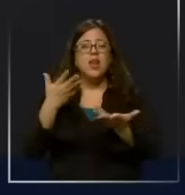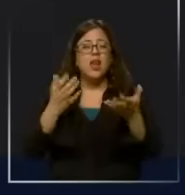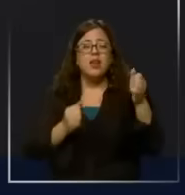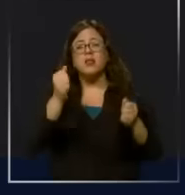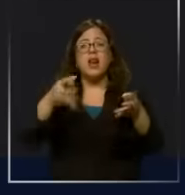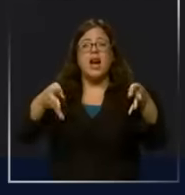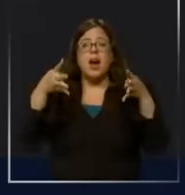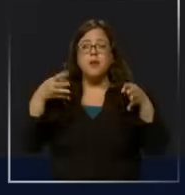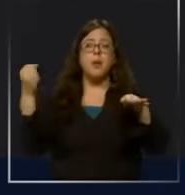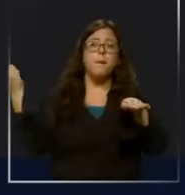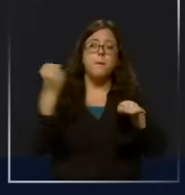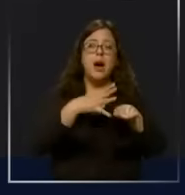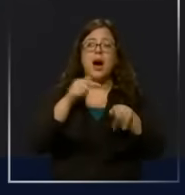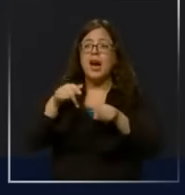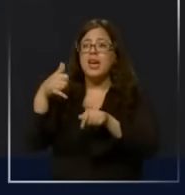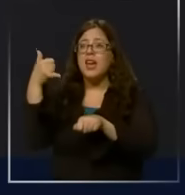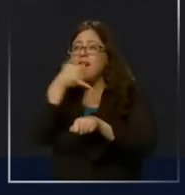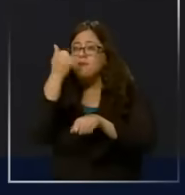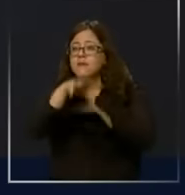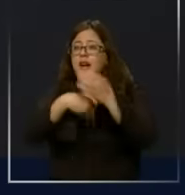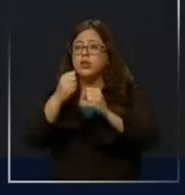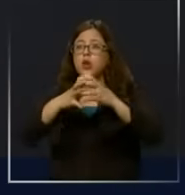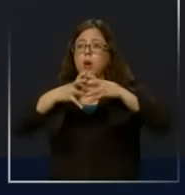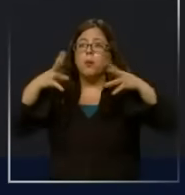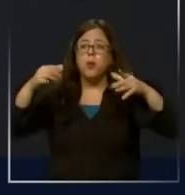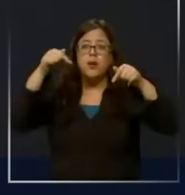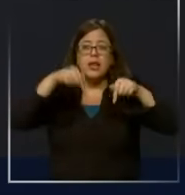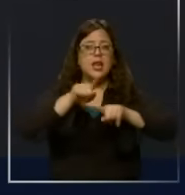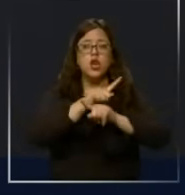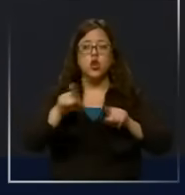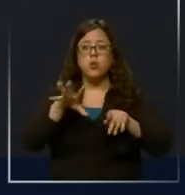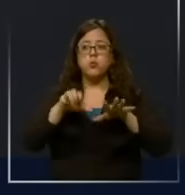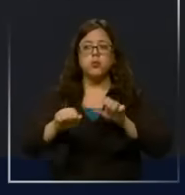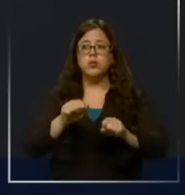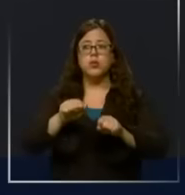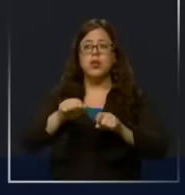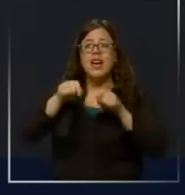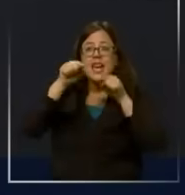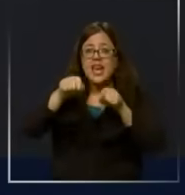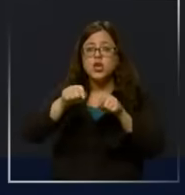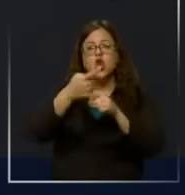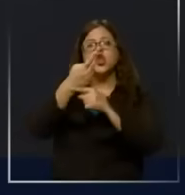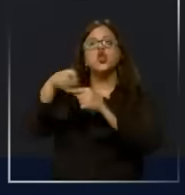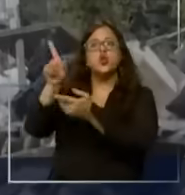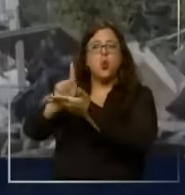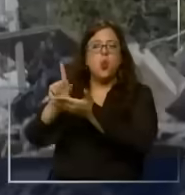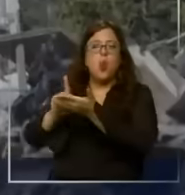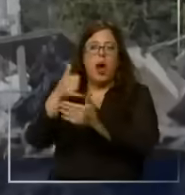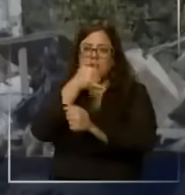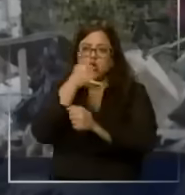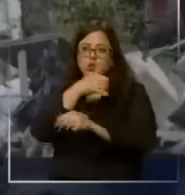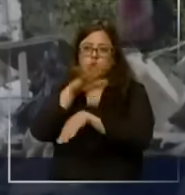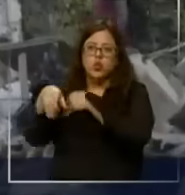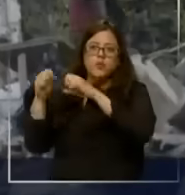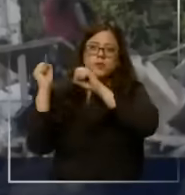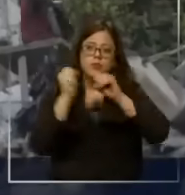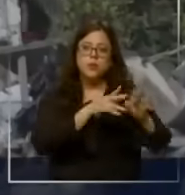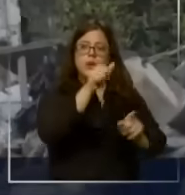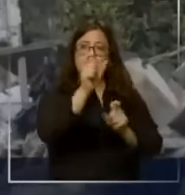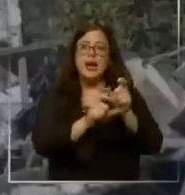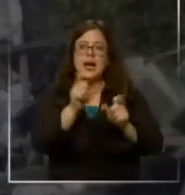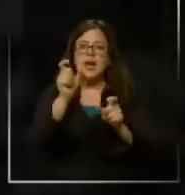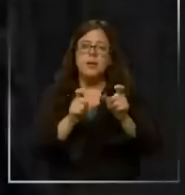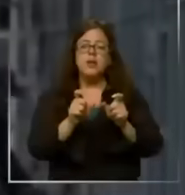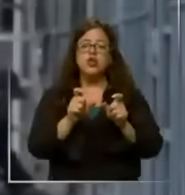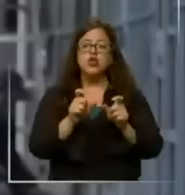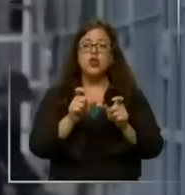La basura que están todos los días llenas, no, de acá la toma. Ellos vienen de afuera. No, la gente la toma, que lo